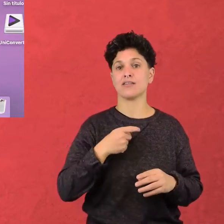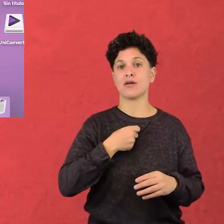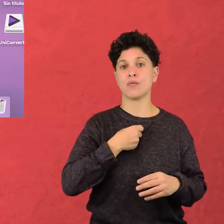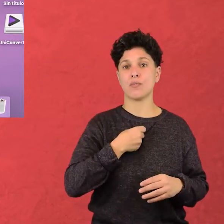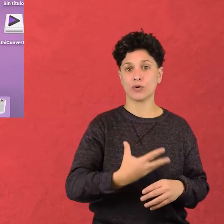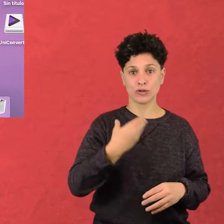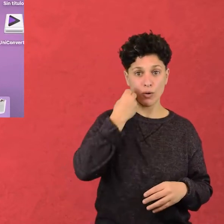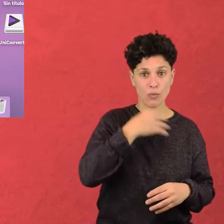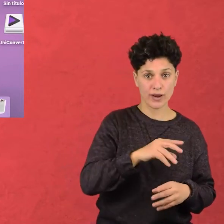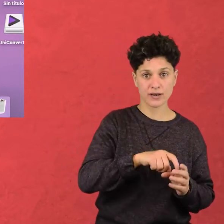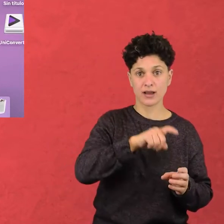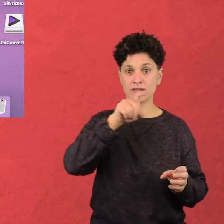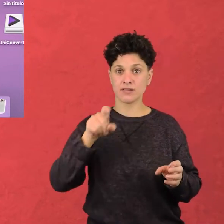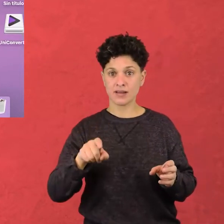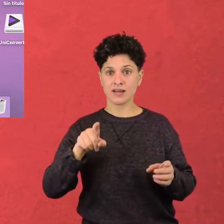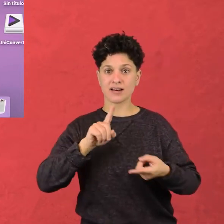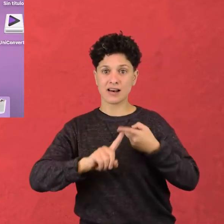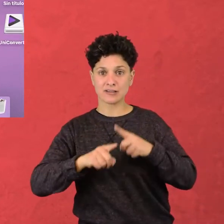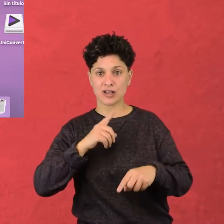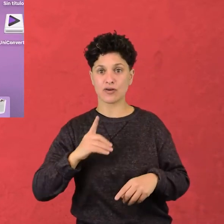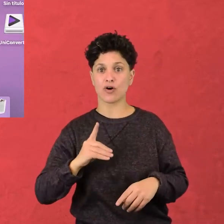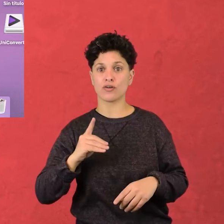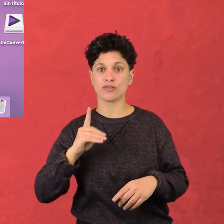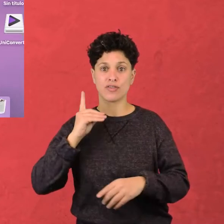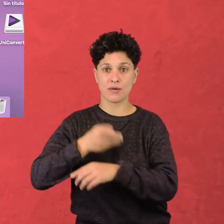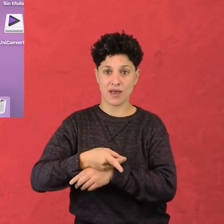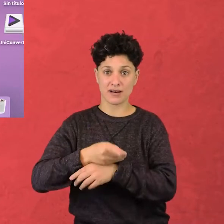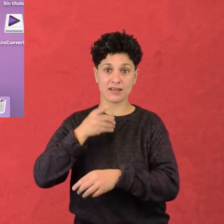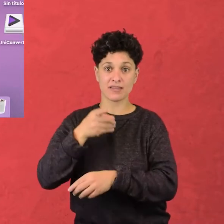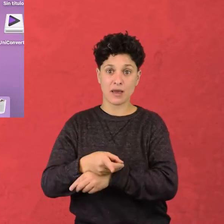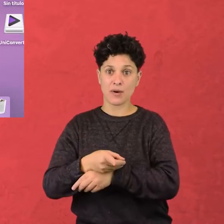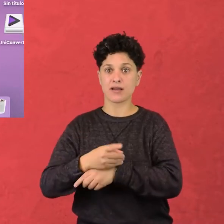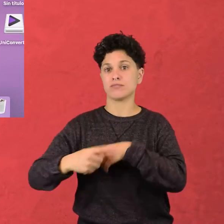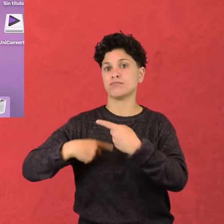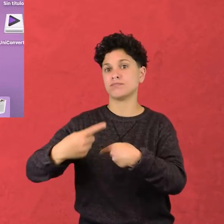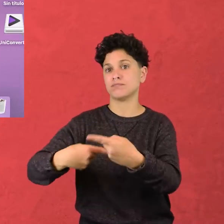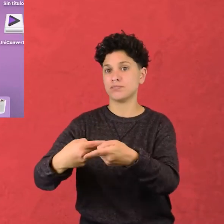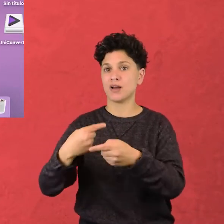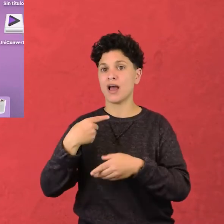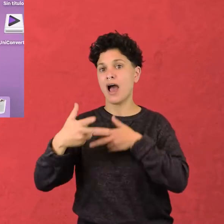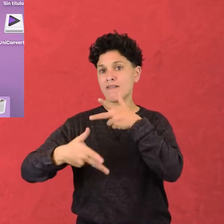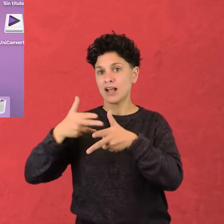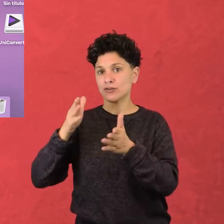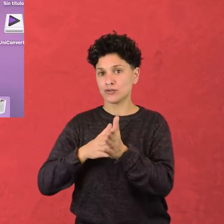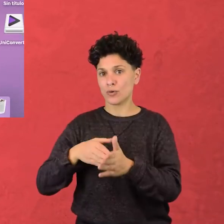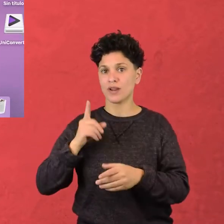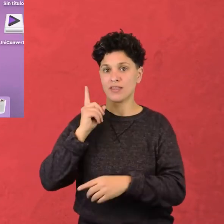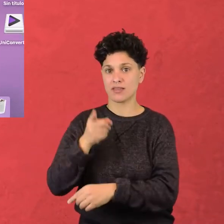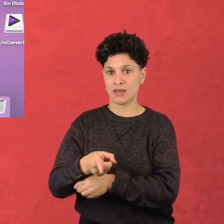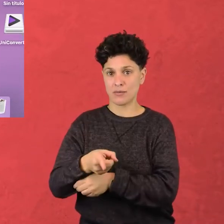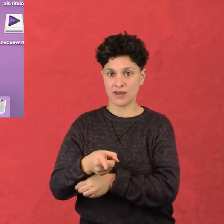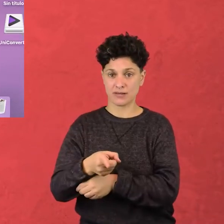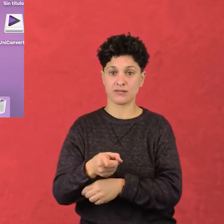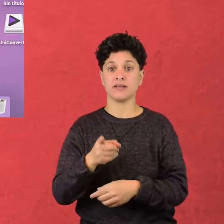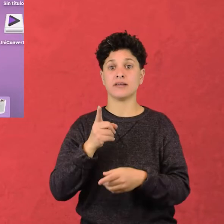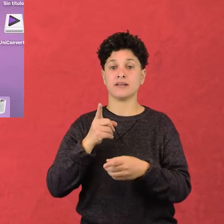van a encontrar que Kant hace un salto del concepto de buena voluntad al concepto de deber, y a partir de ahí habla